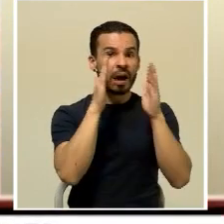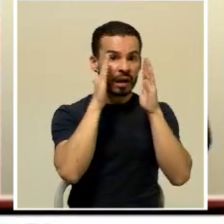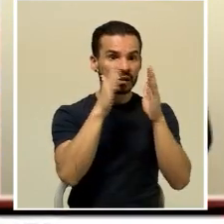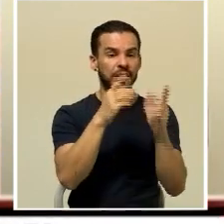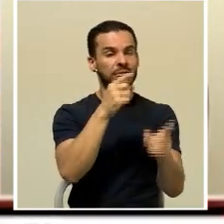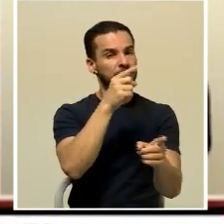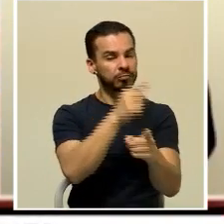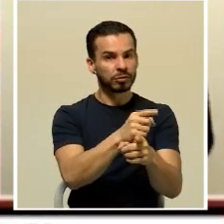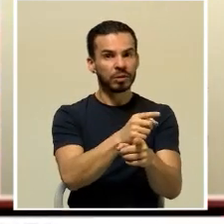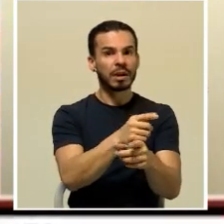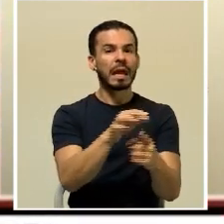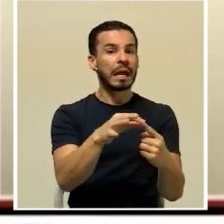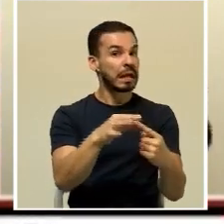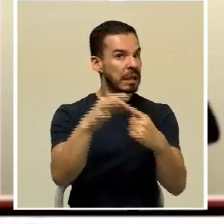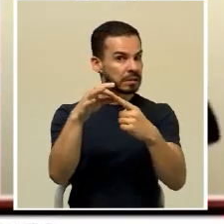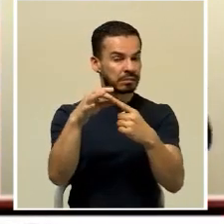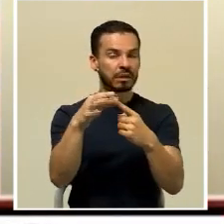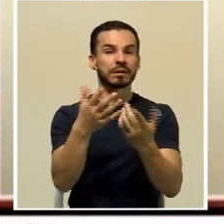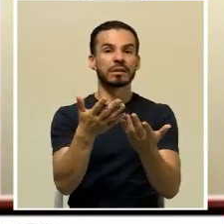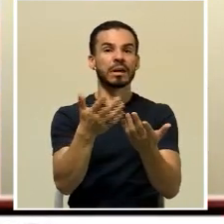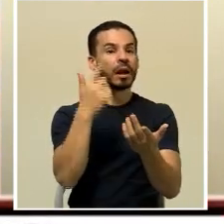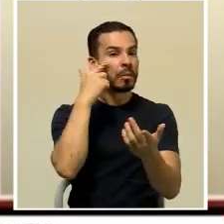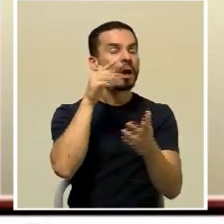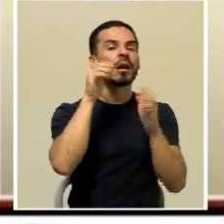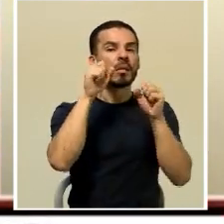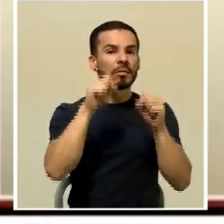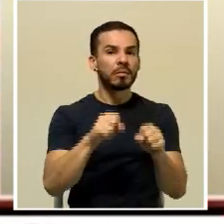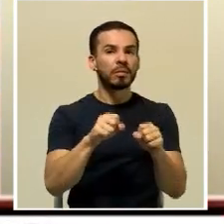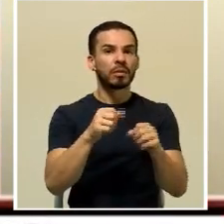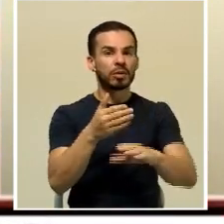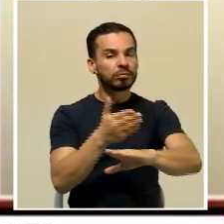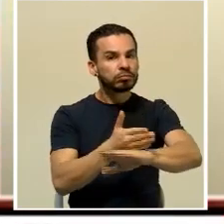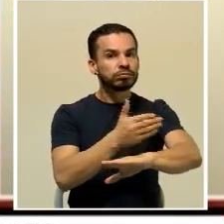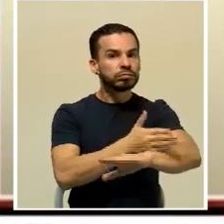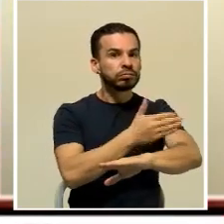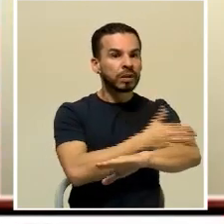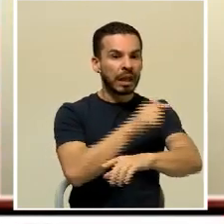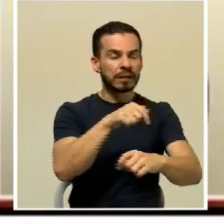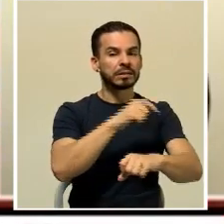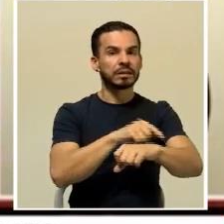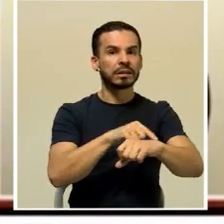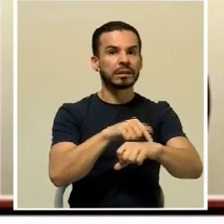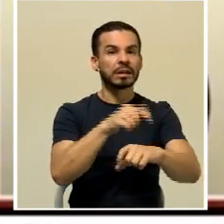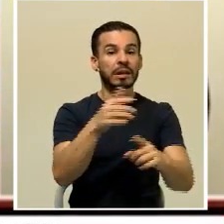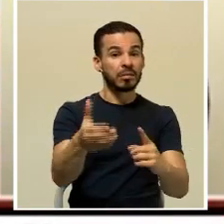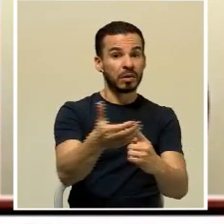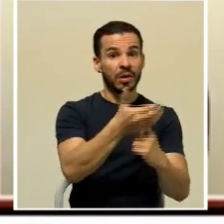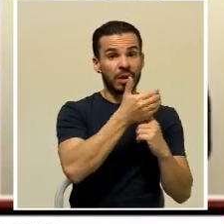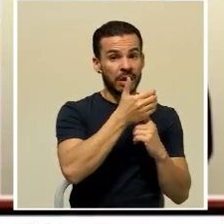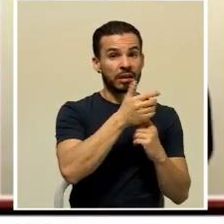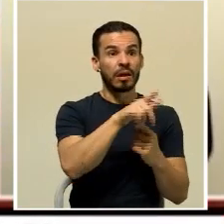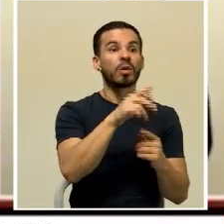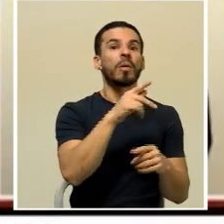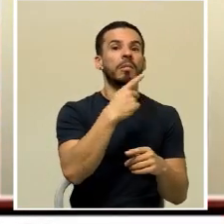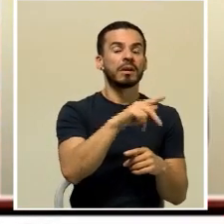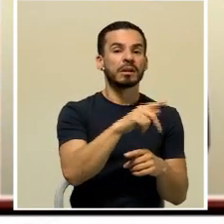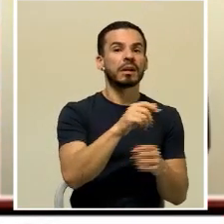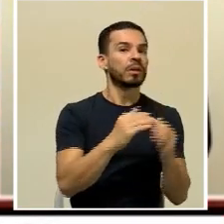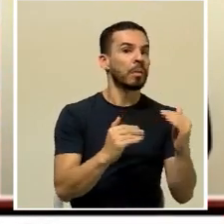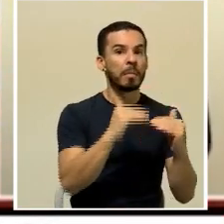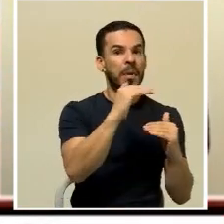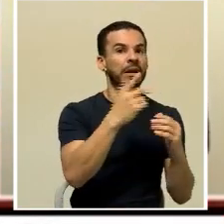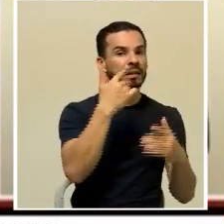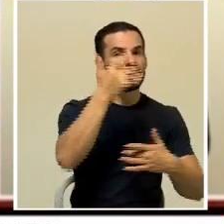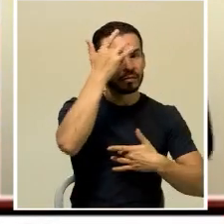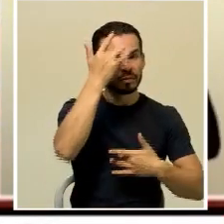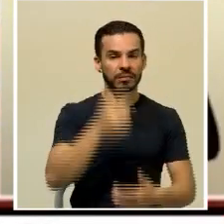atención adecuada, especializada, para poder sobrellevar este periodo en el que está con el riesgo mayor